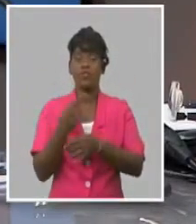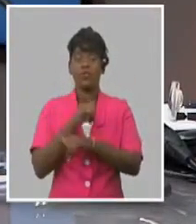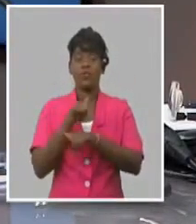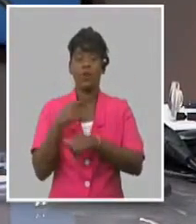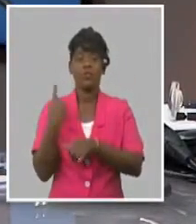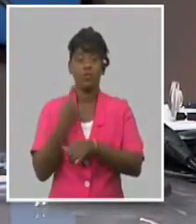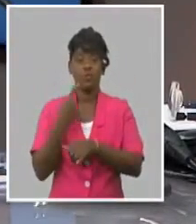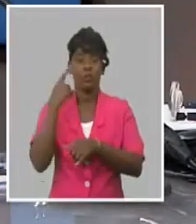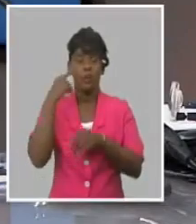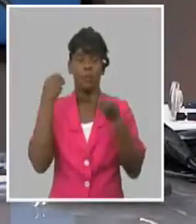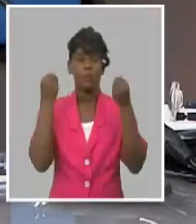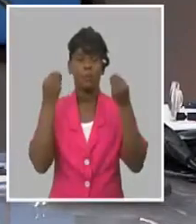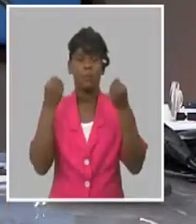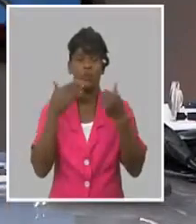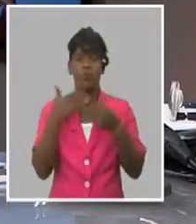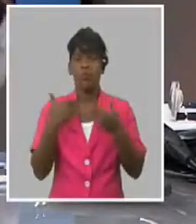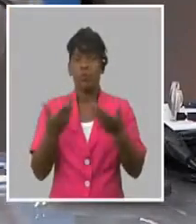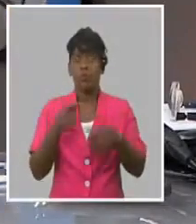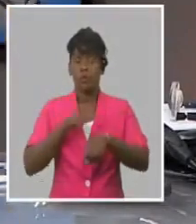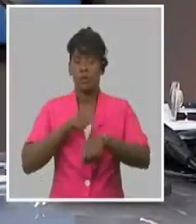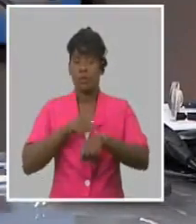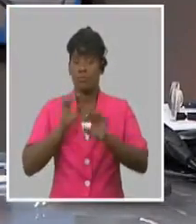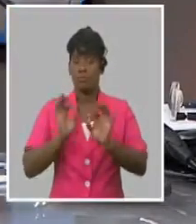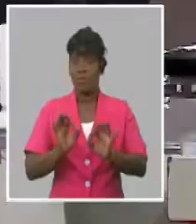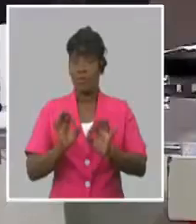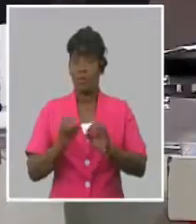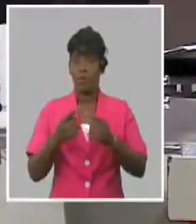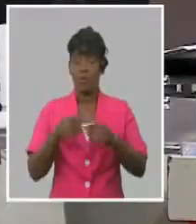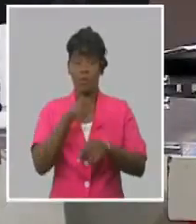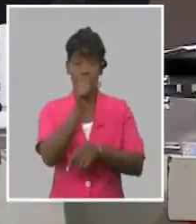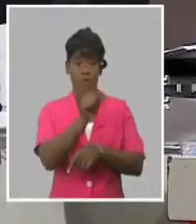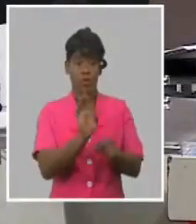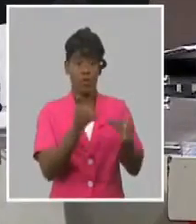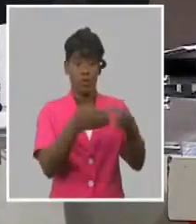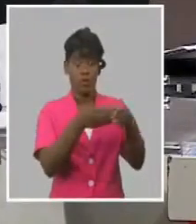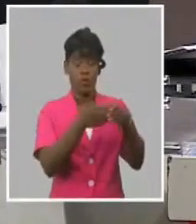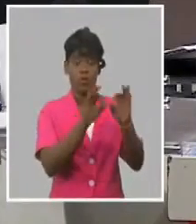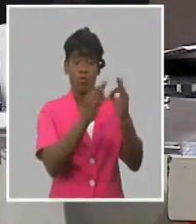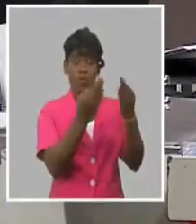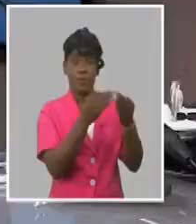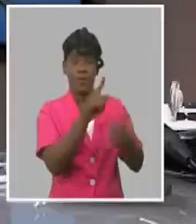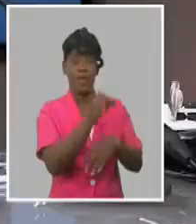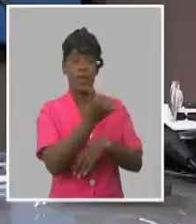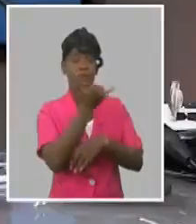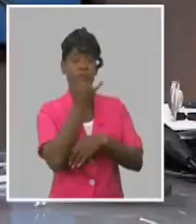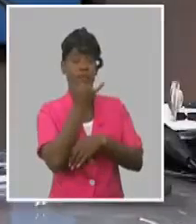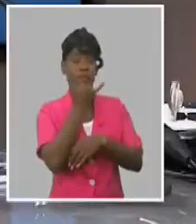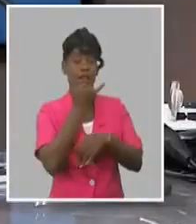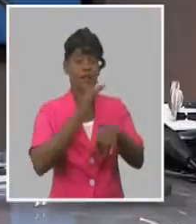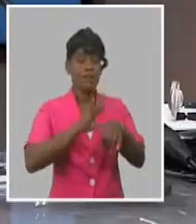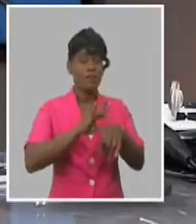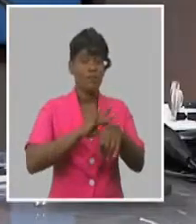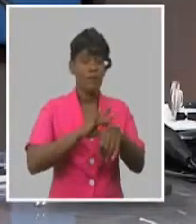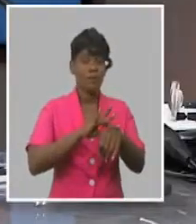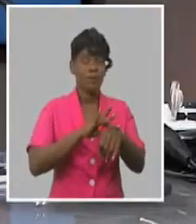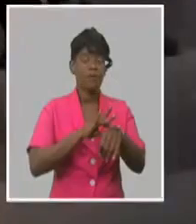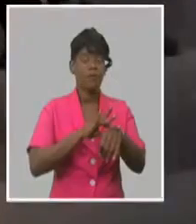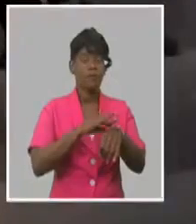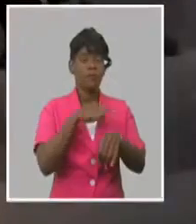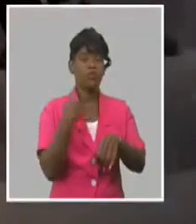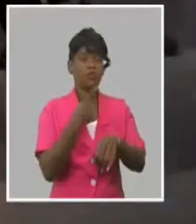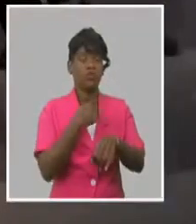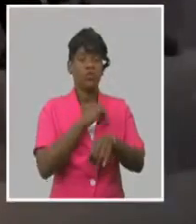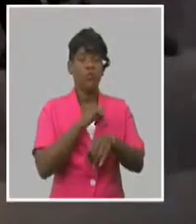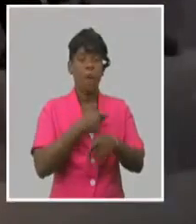Nosotros hoy estamos en unos momentos. Tú estás subsidiado, yo estoy subsidiado, Alejandro está